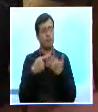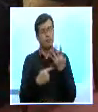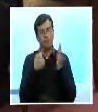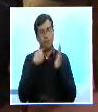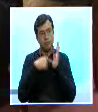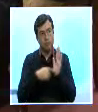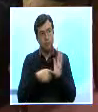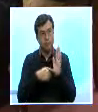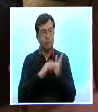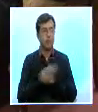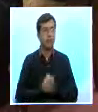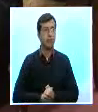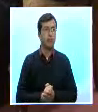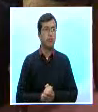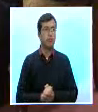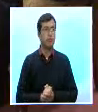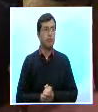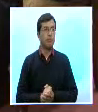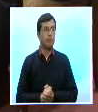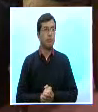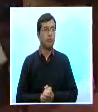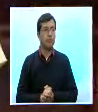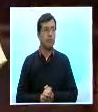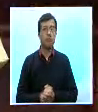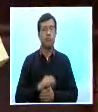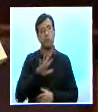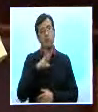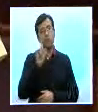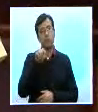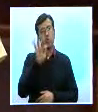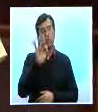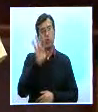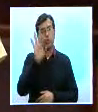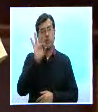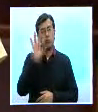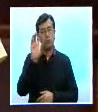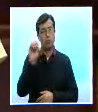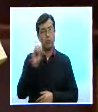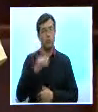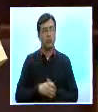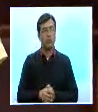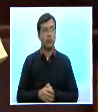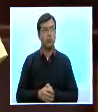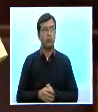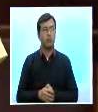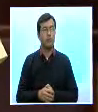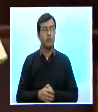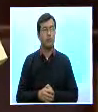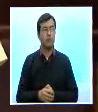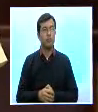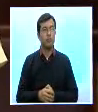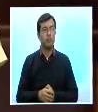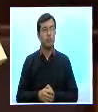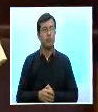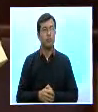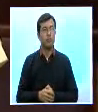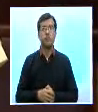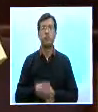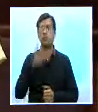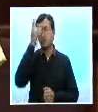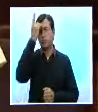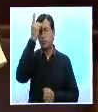comercialización por la década de los 90 y me dejaron una